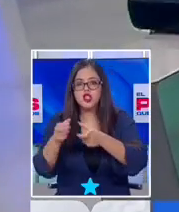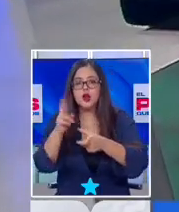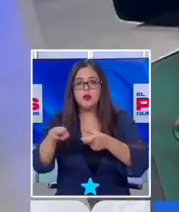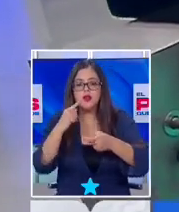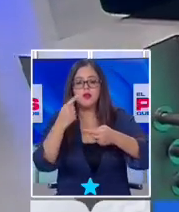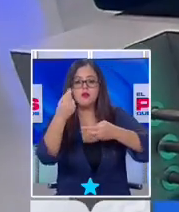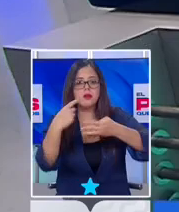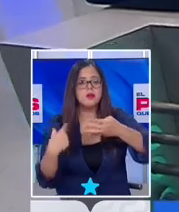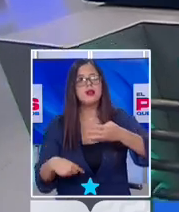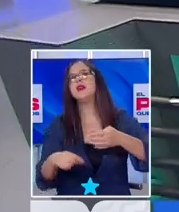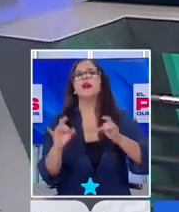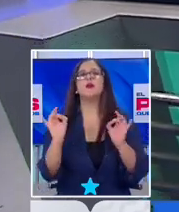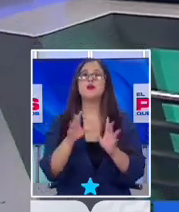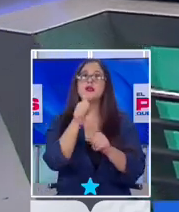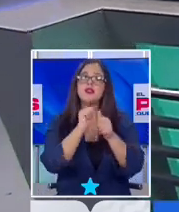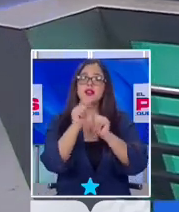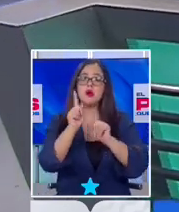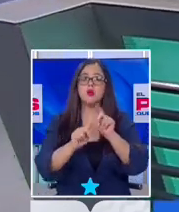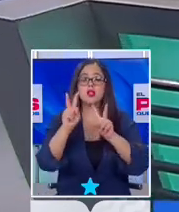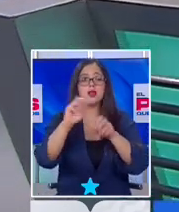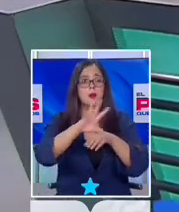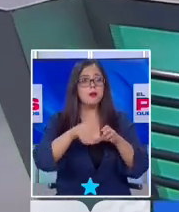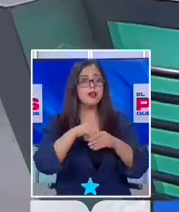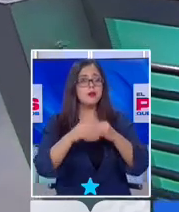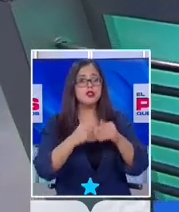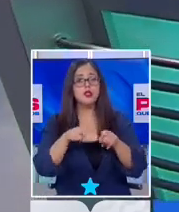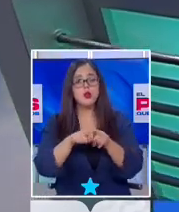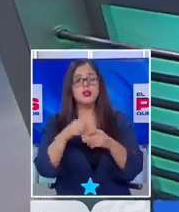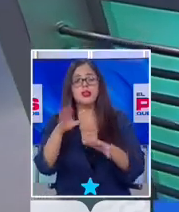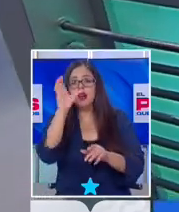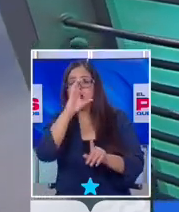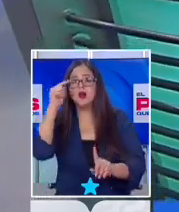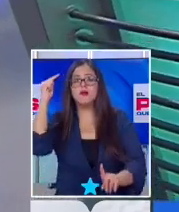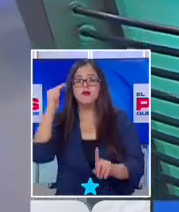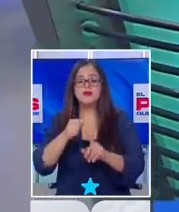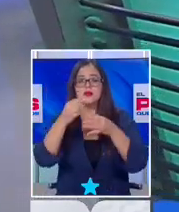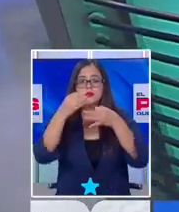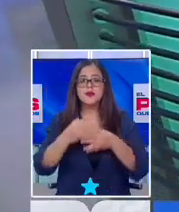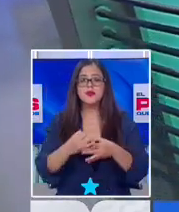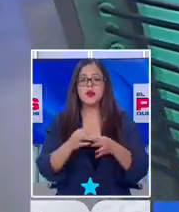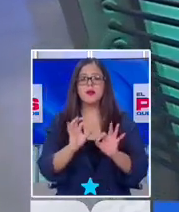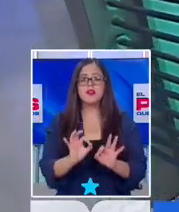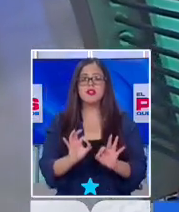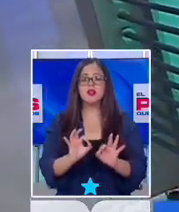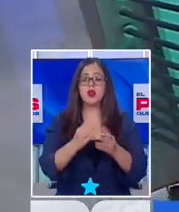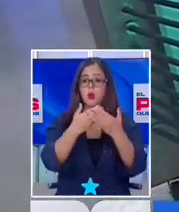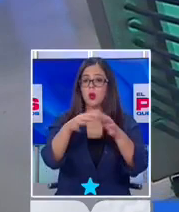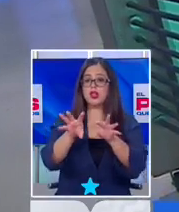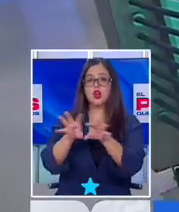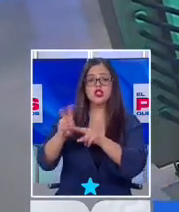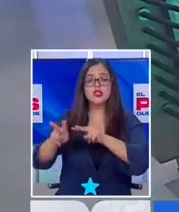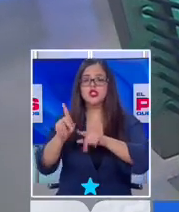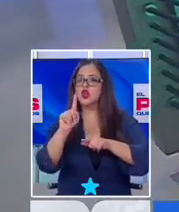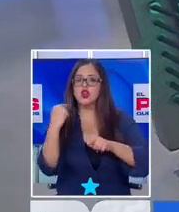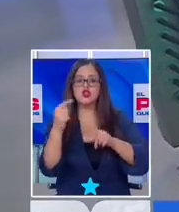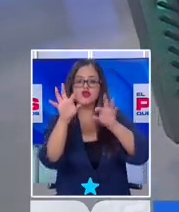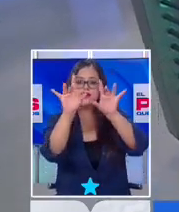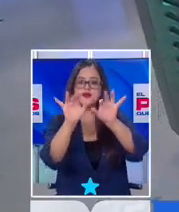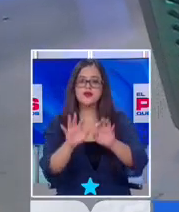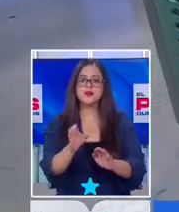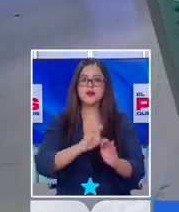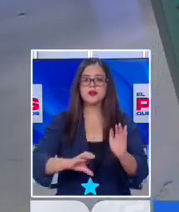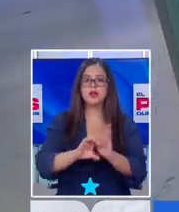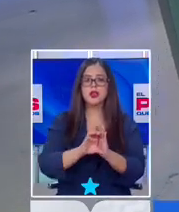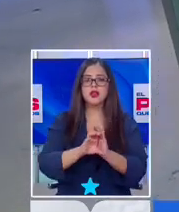finalmente hay que afinar algunos detalles de parte de este proceso finalmente que busca perfeccionar cada una de las normas no estamos haciendo cualquier cosa estamos haciendo la constitución que ahora que durante